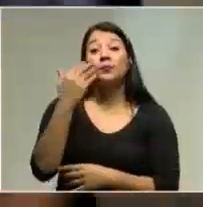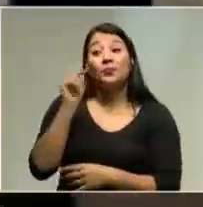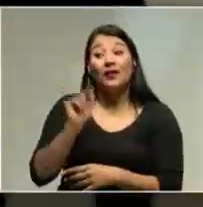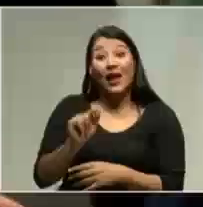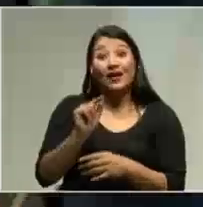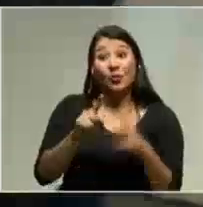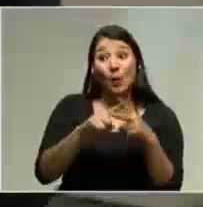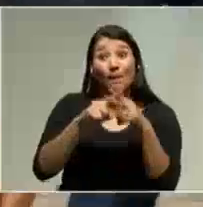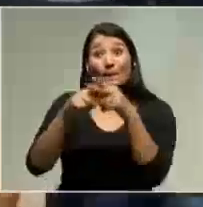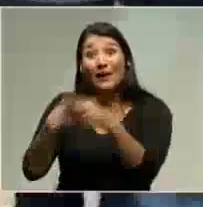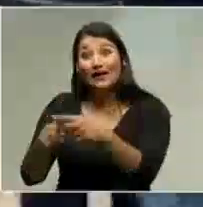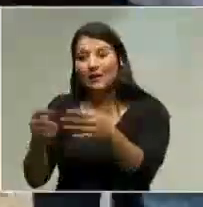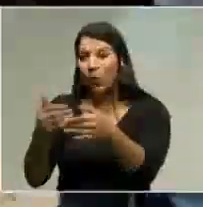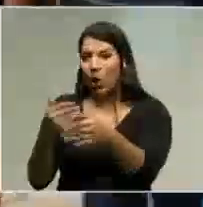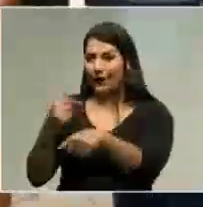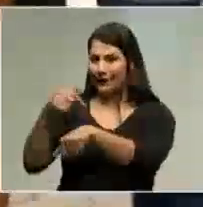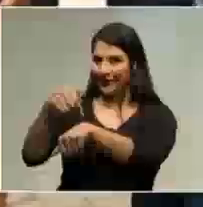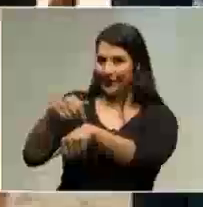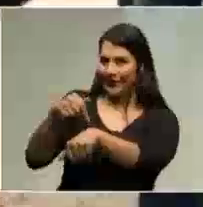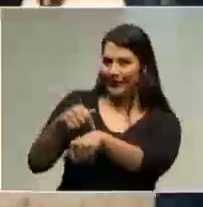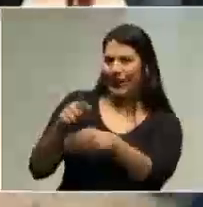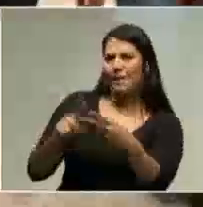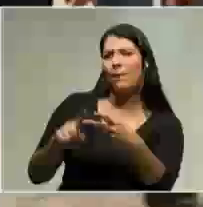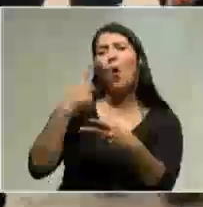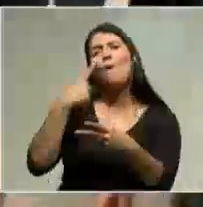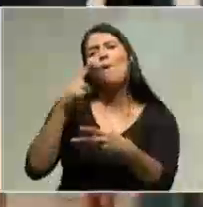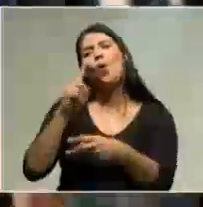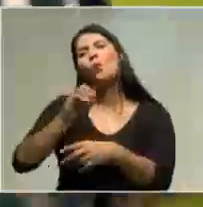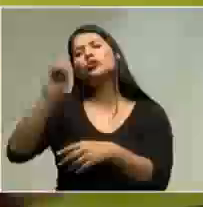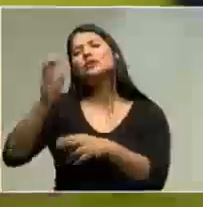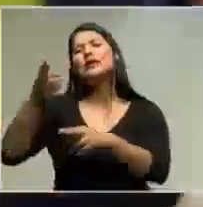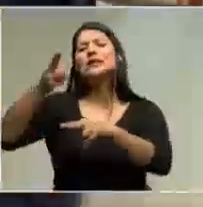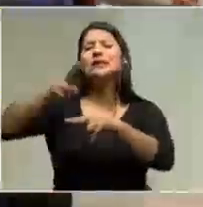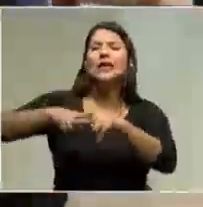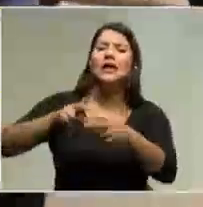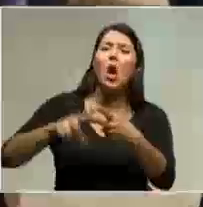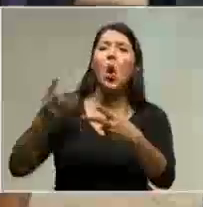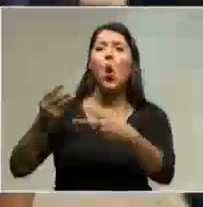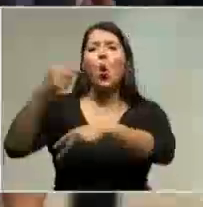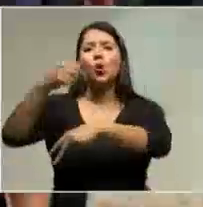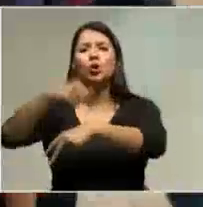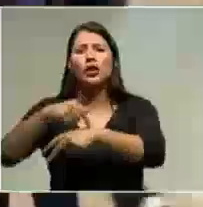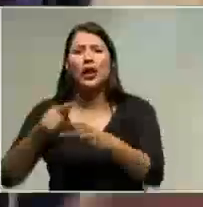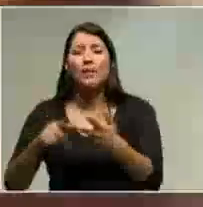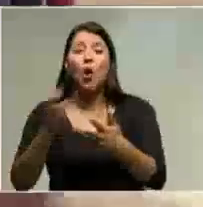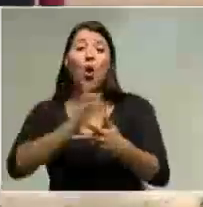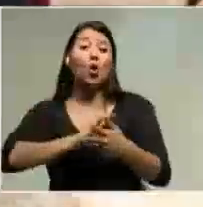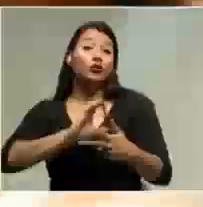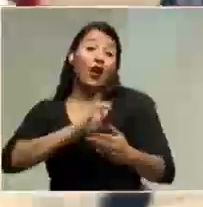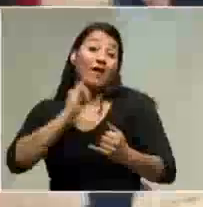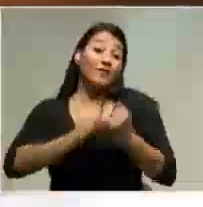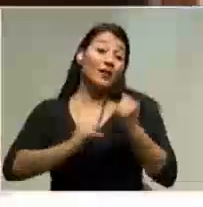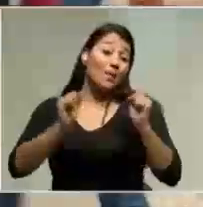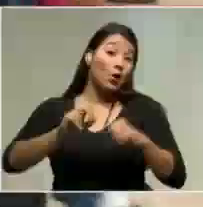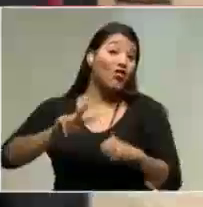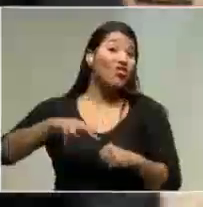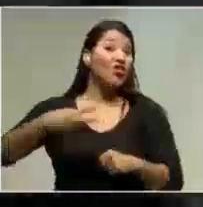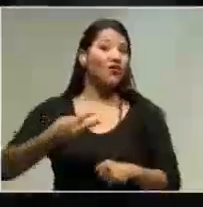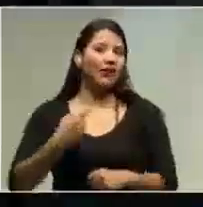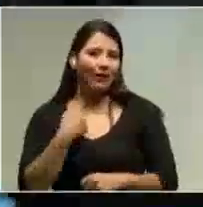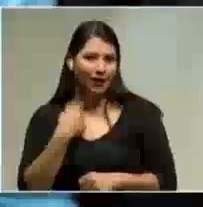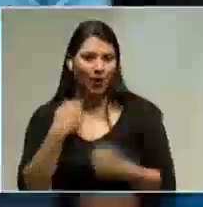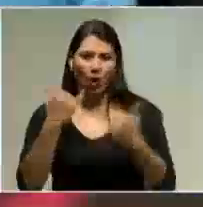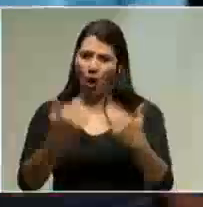tasas de interés o bien los plazos o las comisiones, podrían salir el doble de caro Vamos a ver parte de